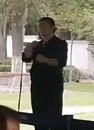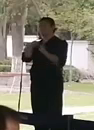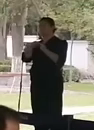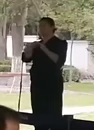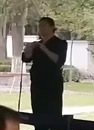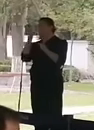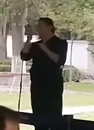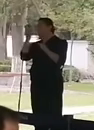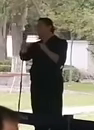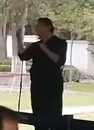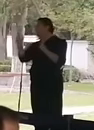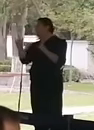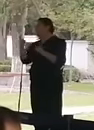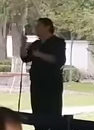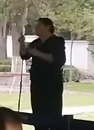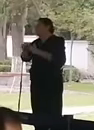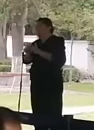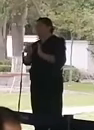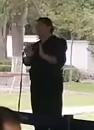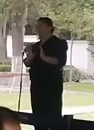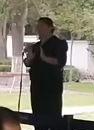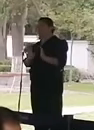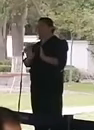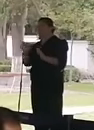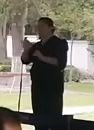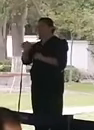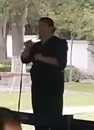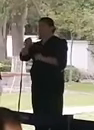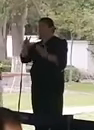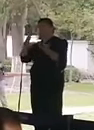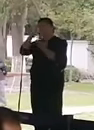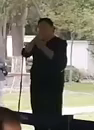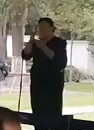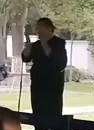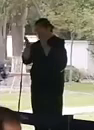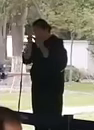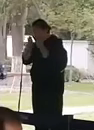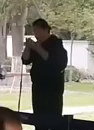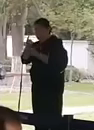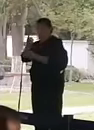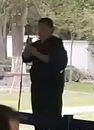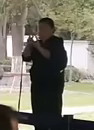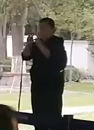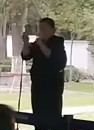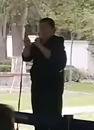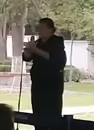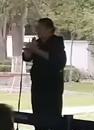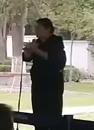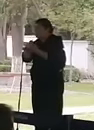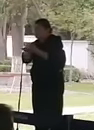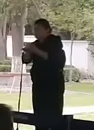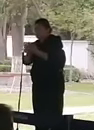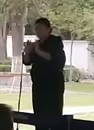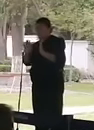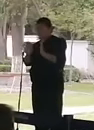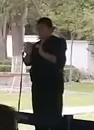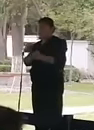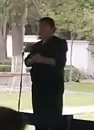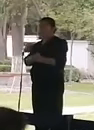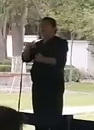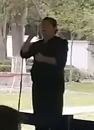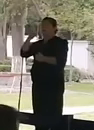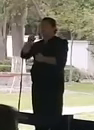por tiempos cortos de un mes algún tema sencillo, de tal manera que sea el